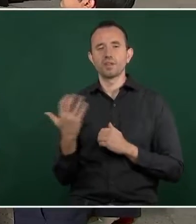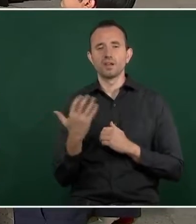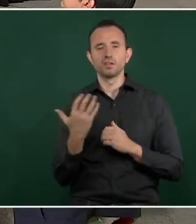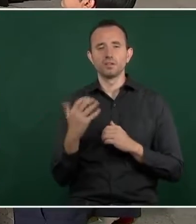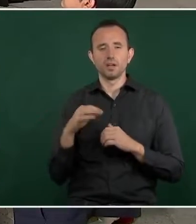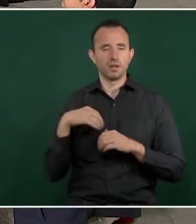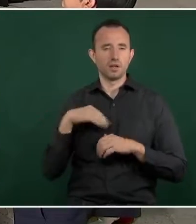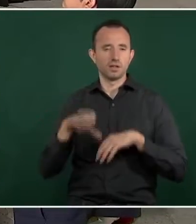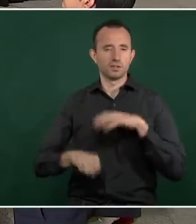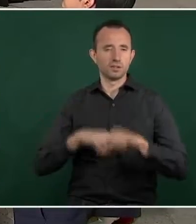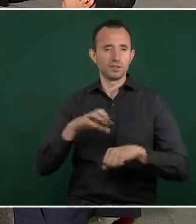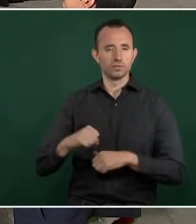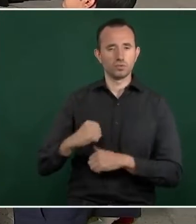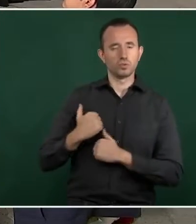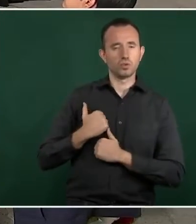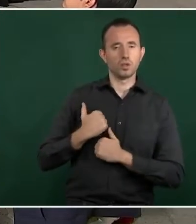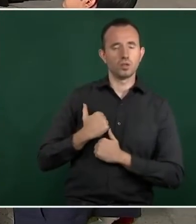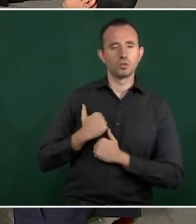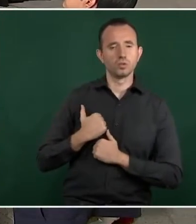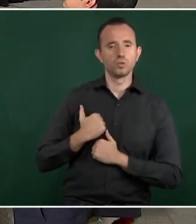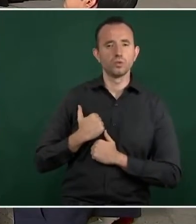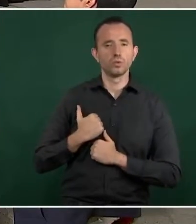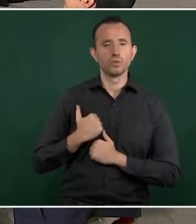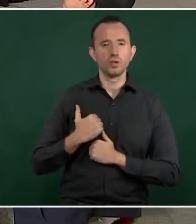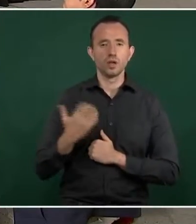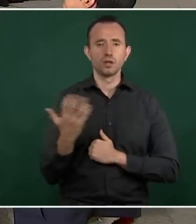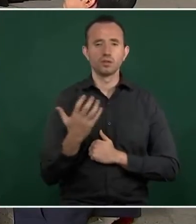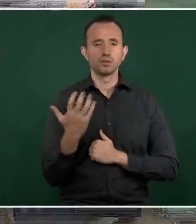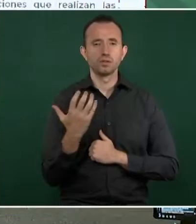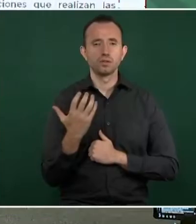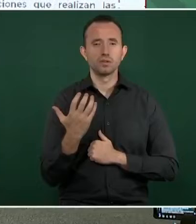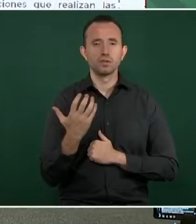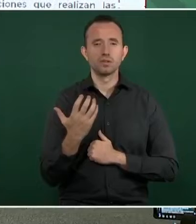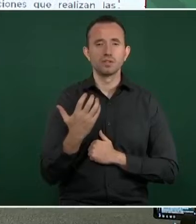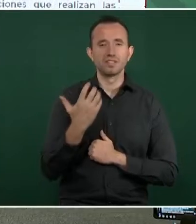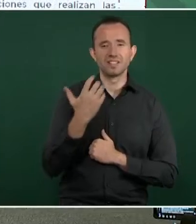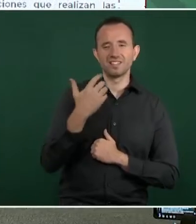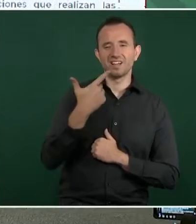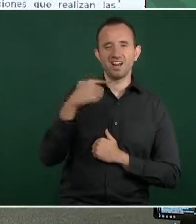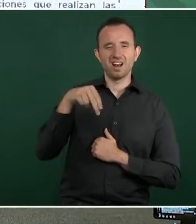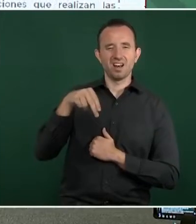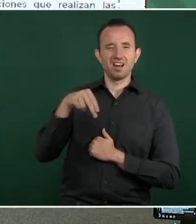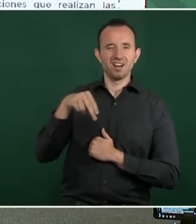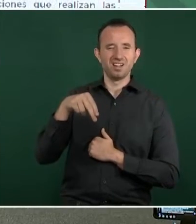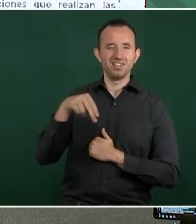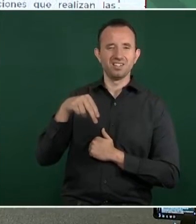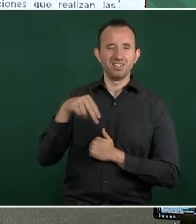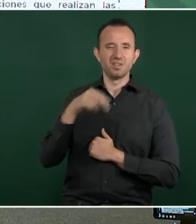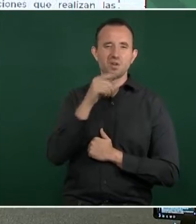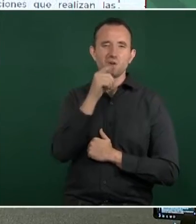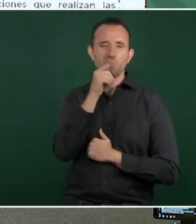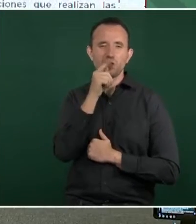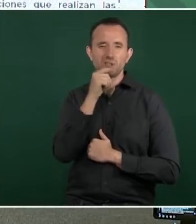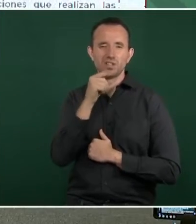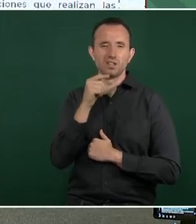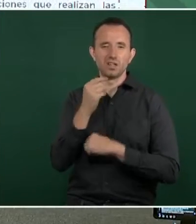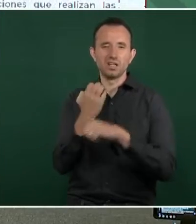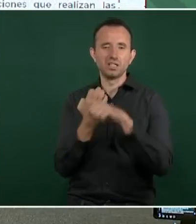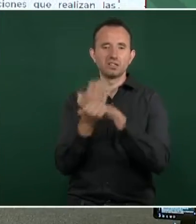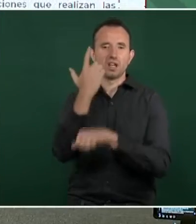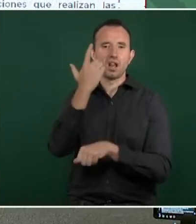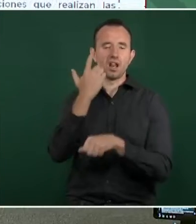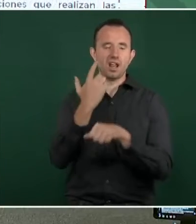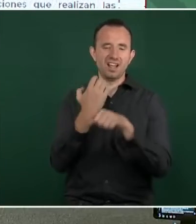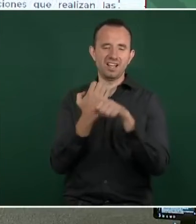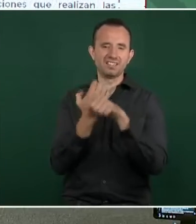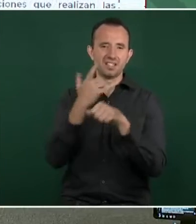el Ejército, la Guardia Nacional, las policías estatales en